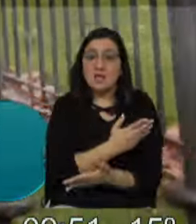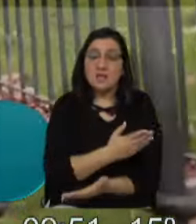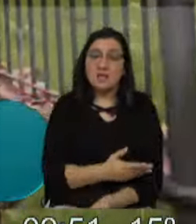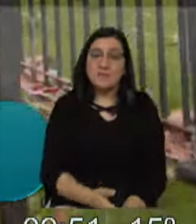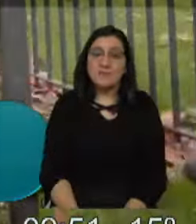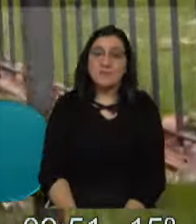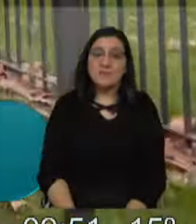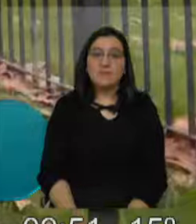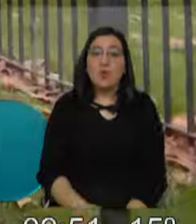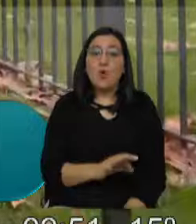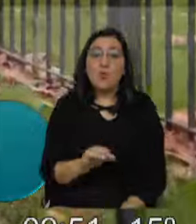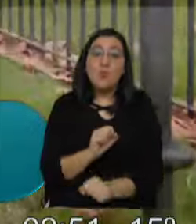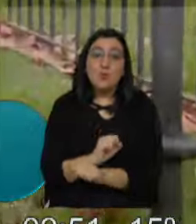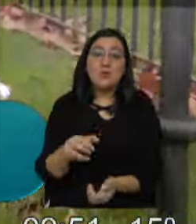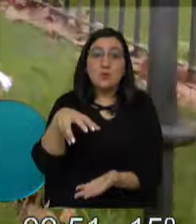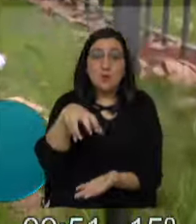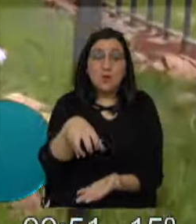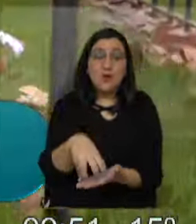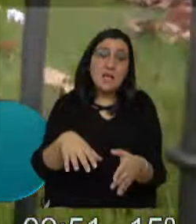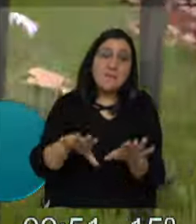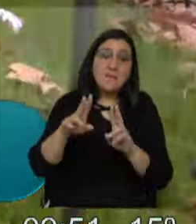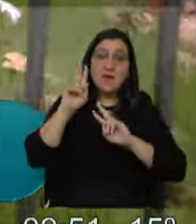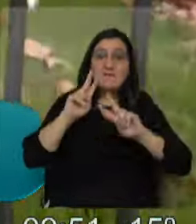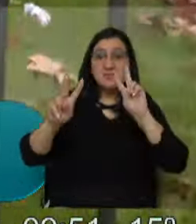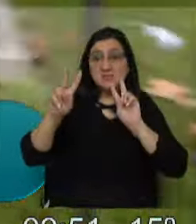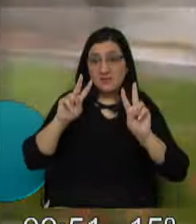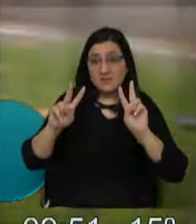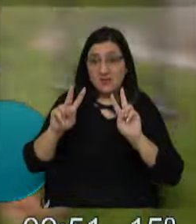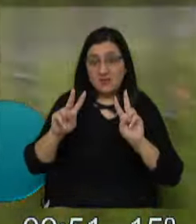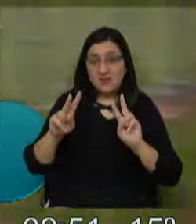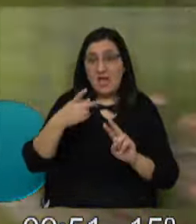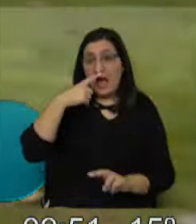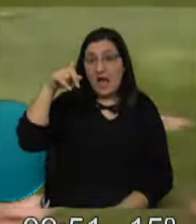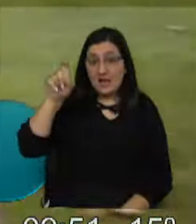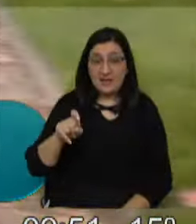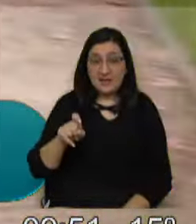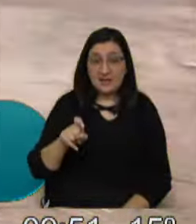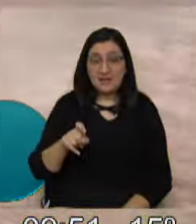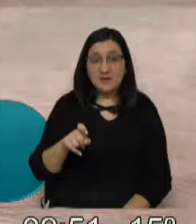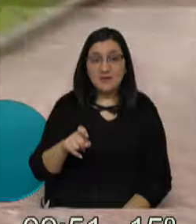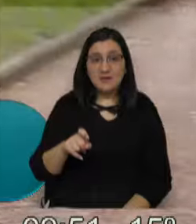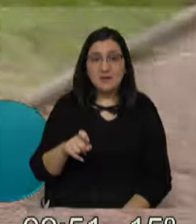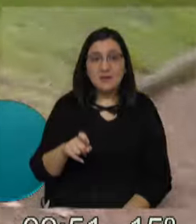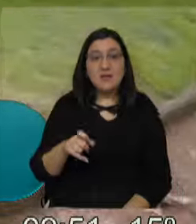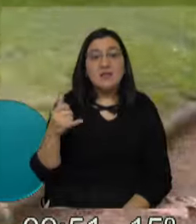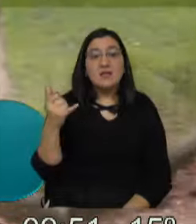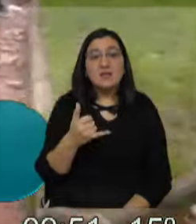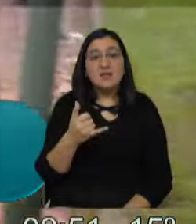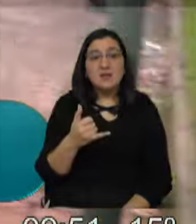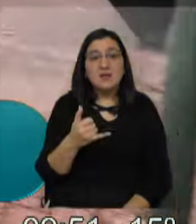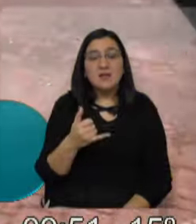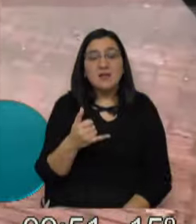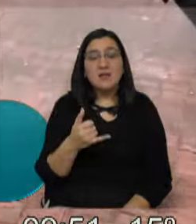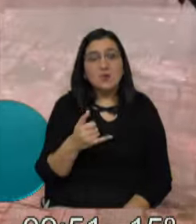se pueda retirar o pueda estar en un lugar quizá más visible, Fito. Alguien que, como dijimos, tuvo y tiene